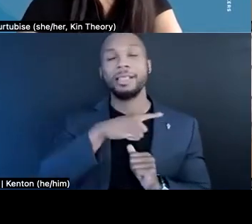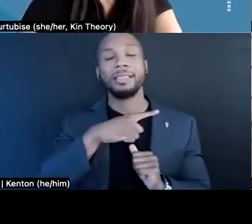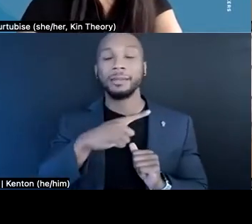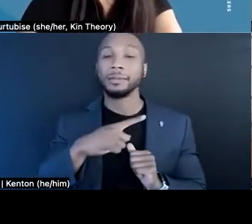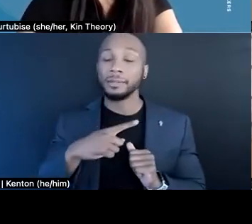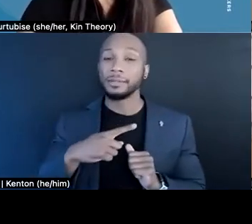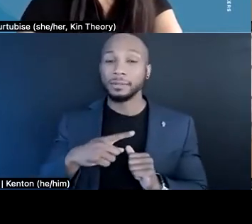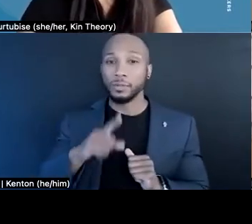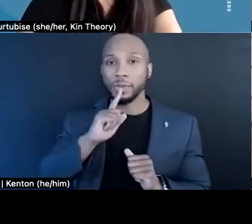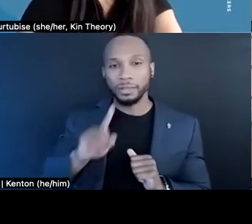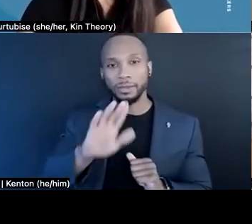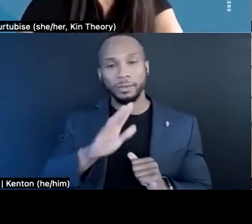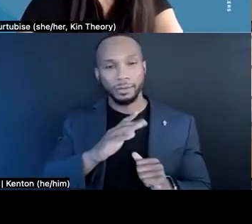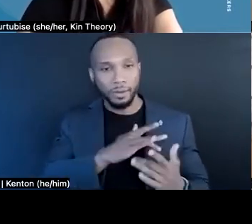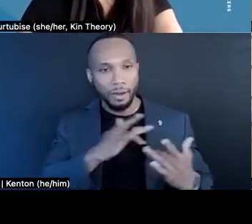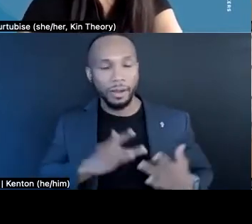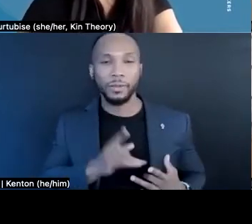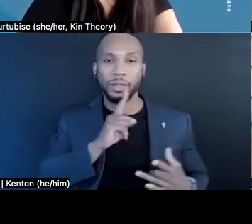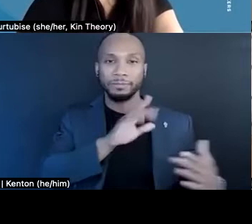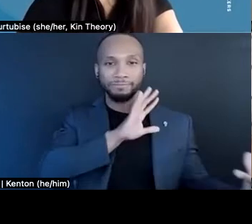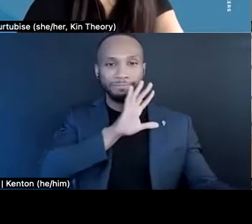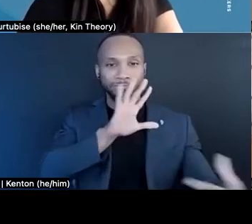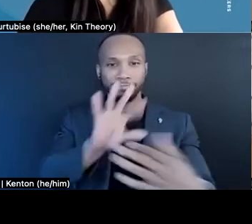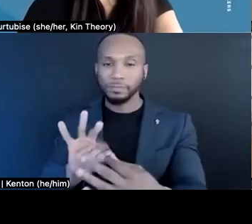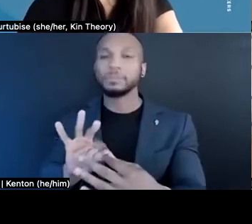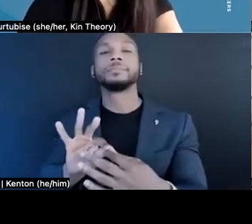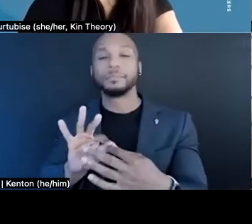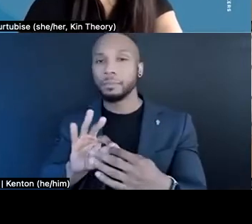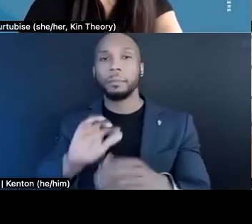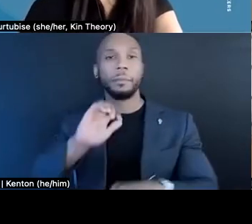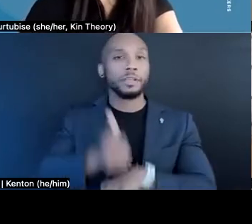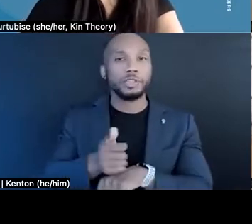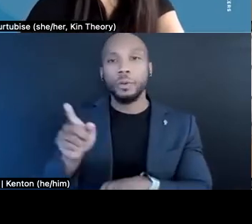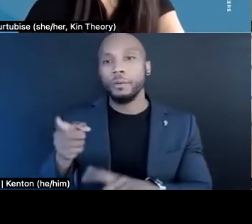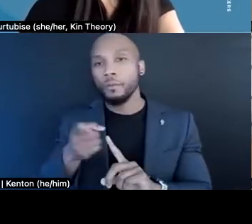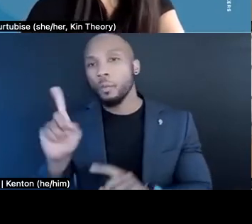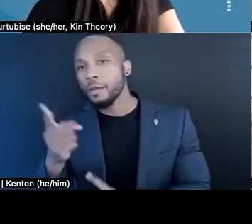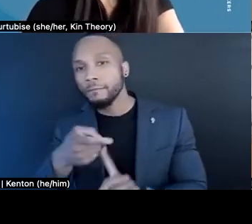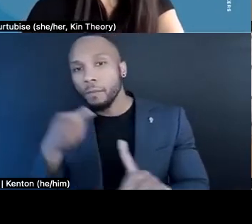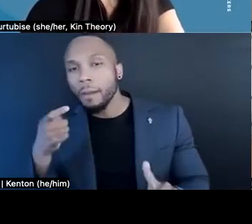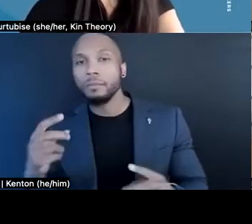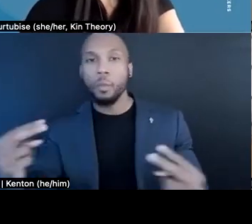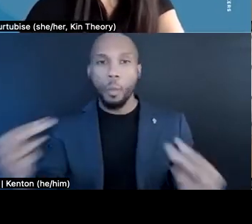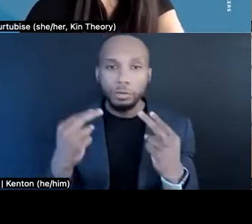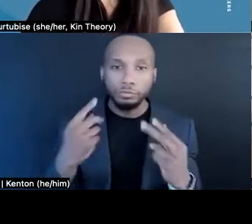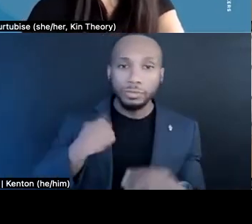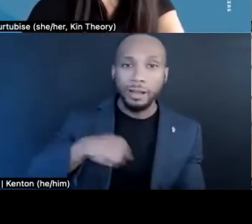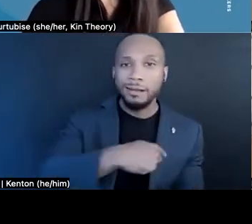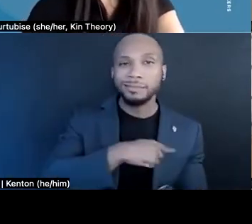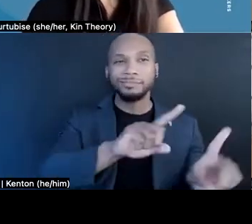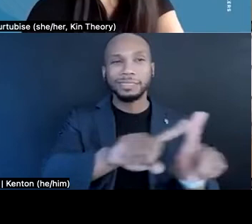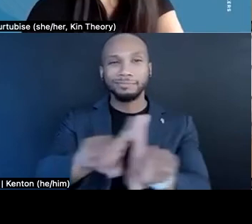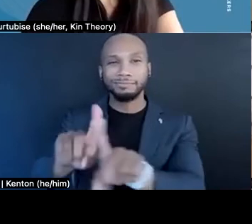corazones florezcan desde donde nos están viendo, escuchando, desde los distintos